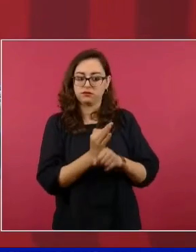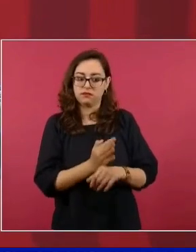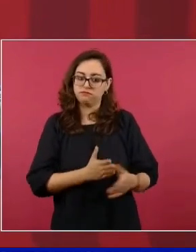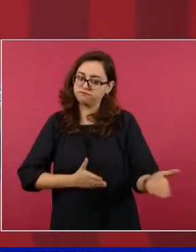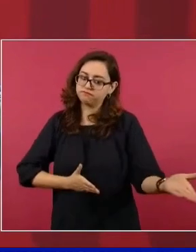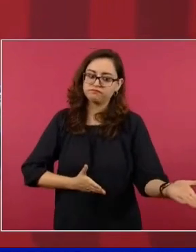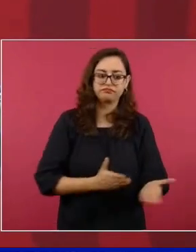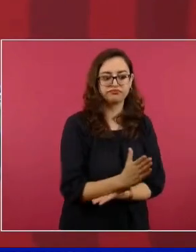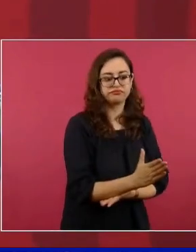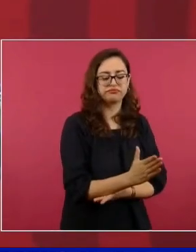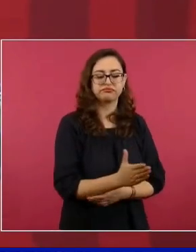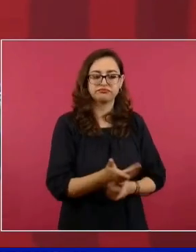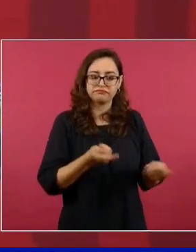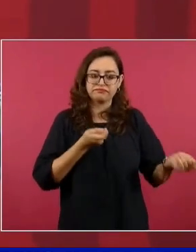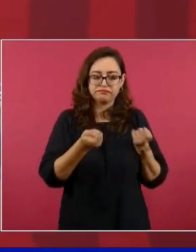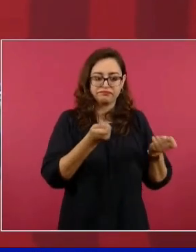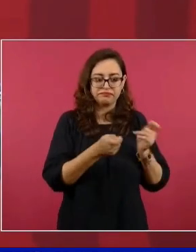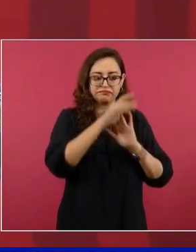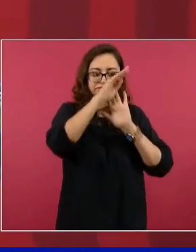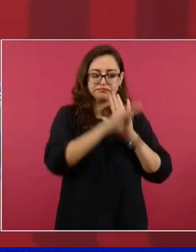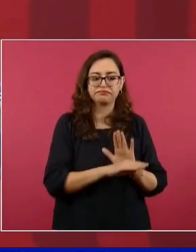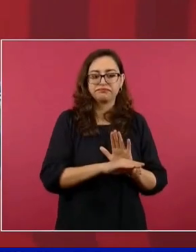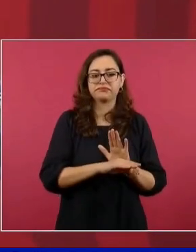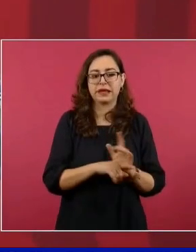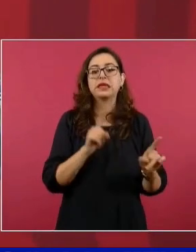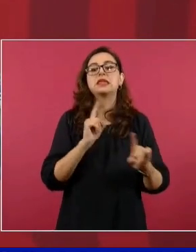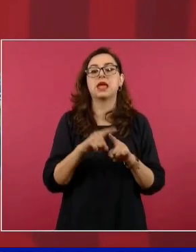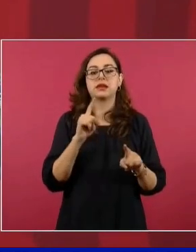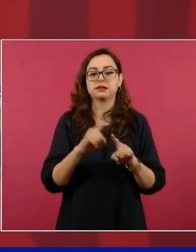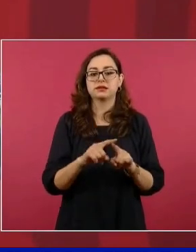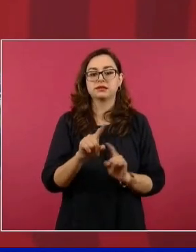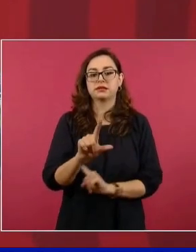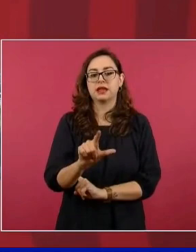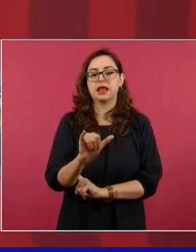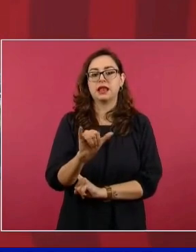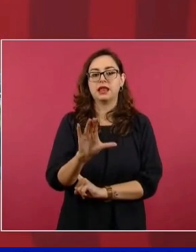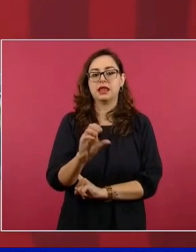Liconsa tiene frijol suficiente.